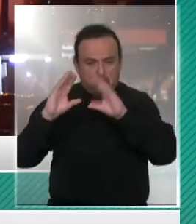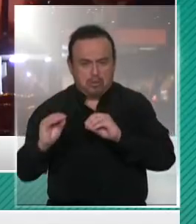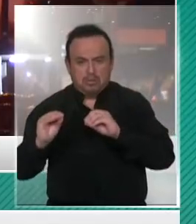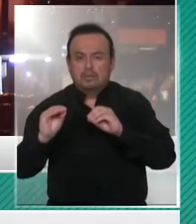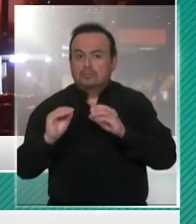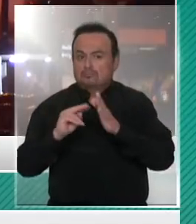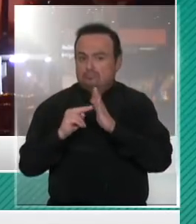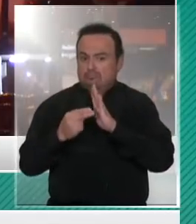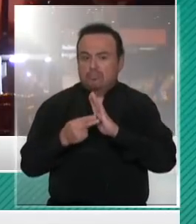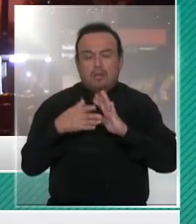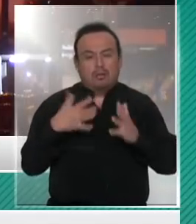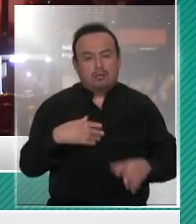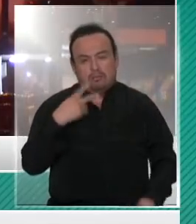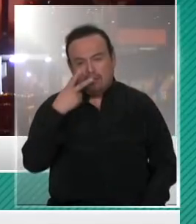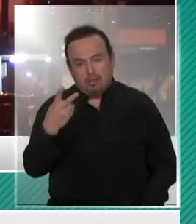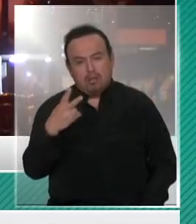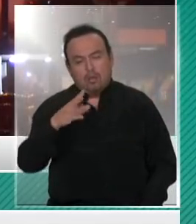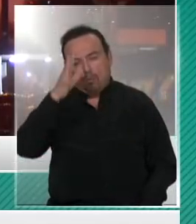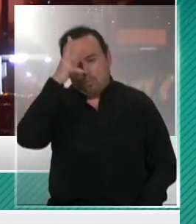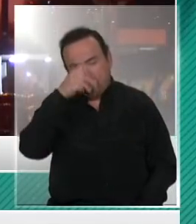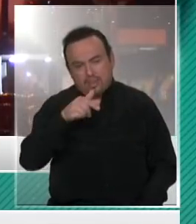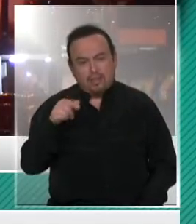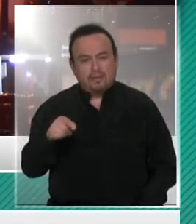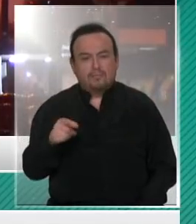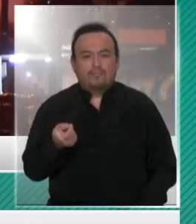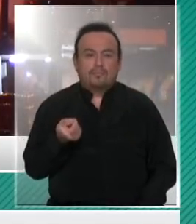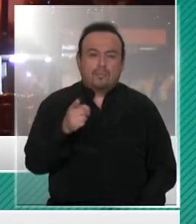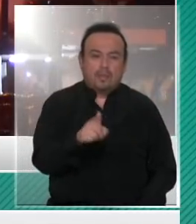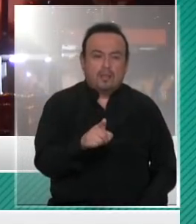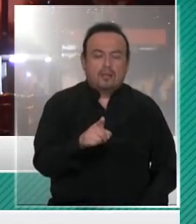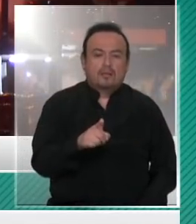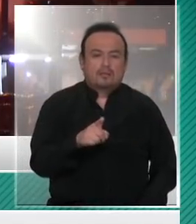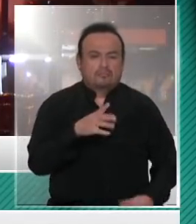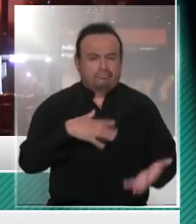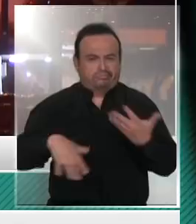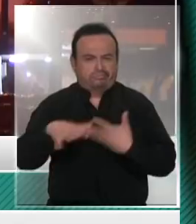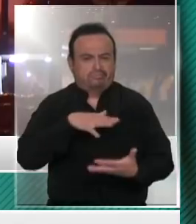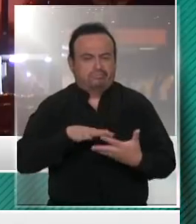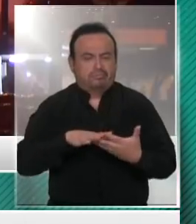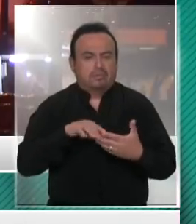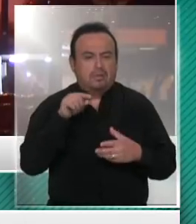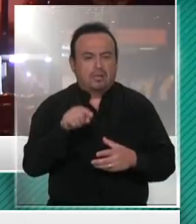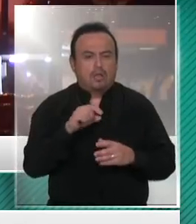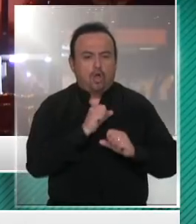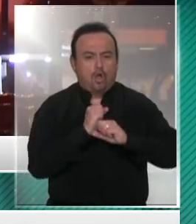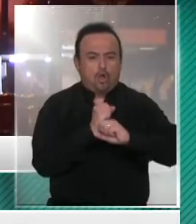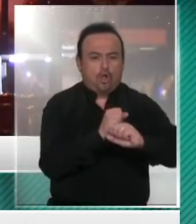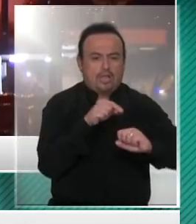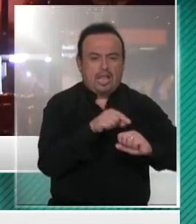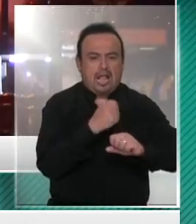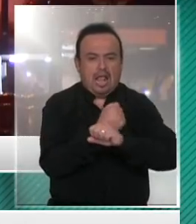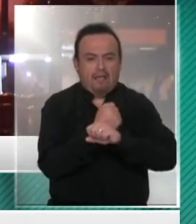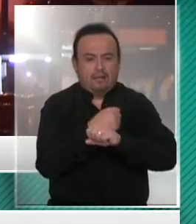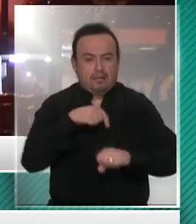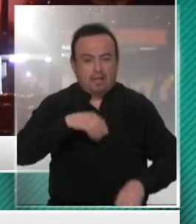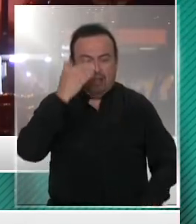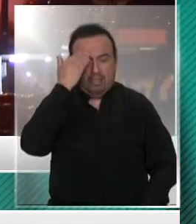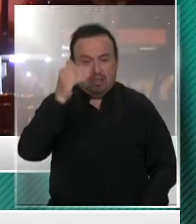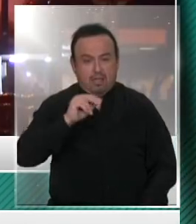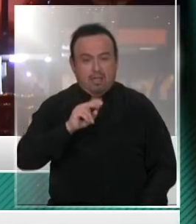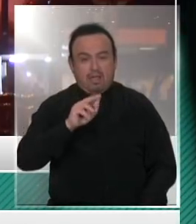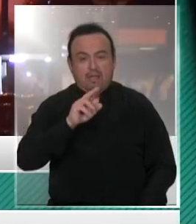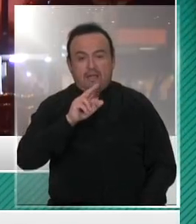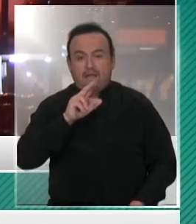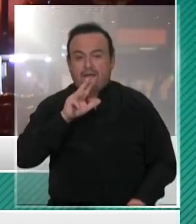hartas dificultades. Ya vimos lo que pasó en Puente Alto, pero también con una jornada de violencia y particularmente en contra de carabineros en este día,